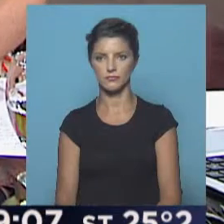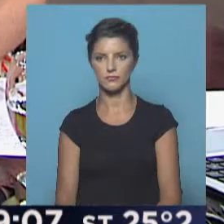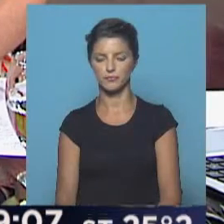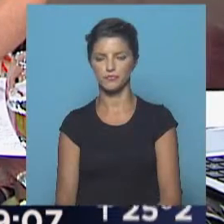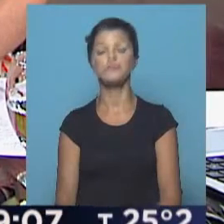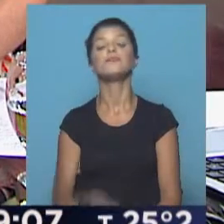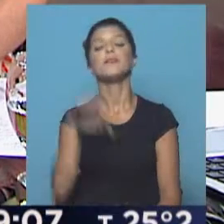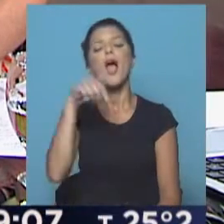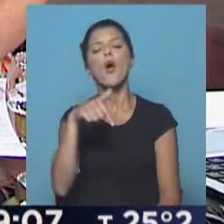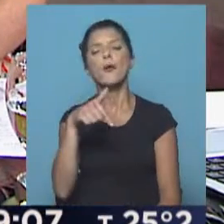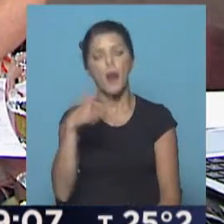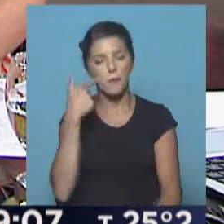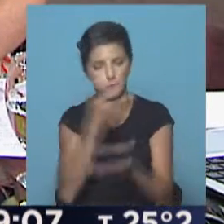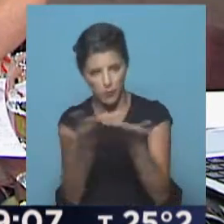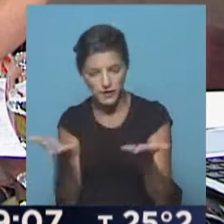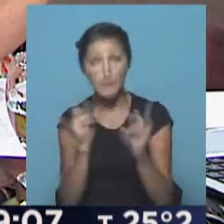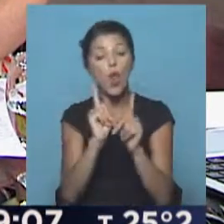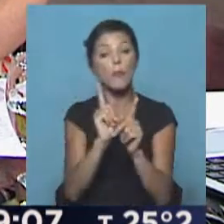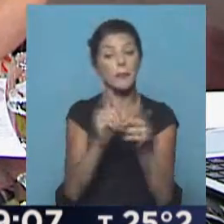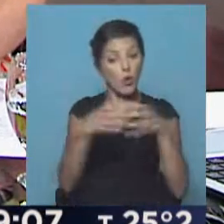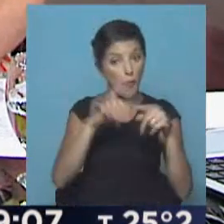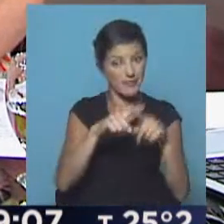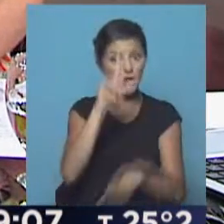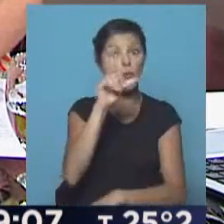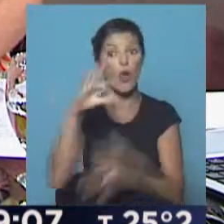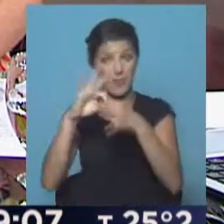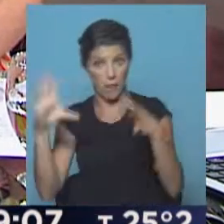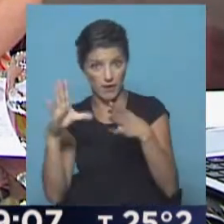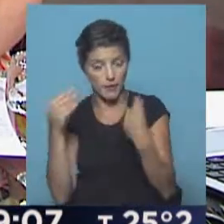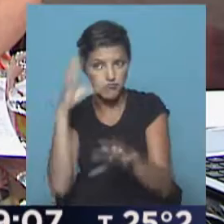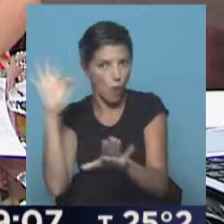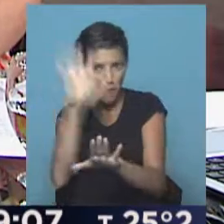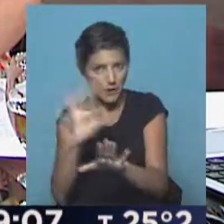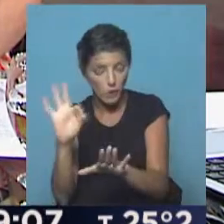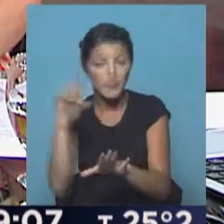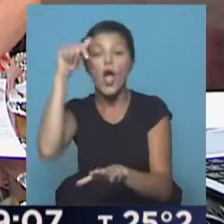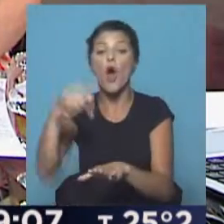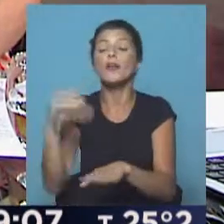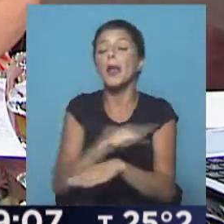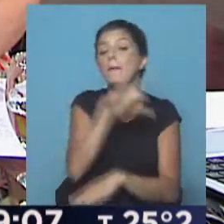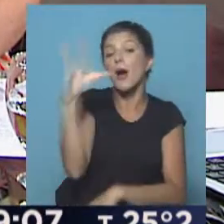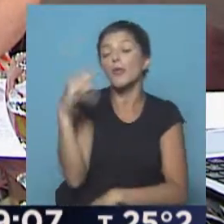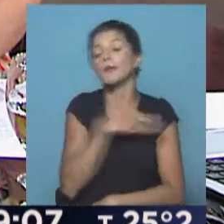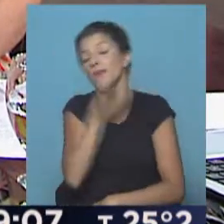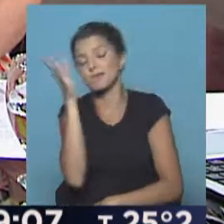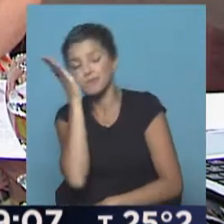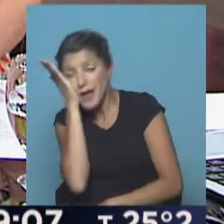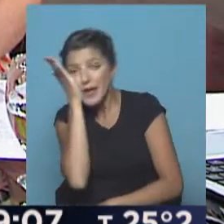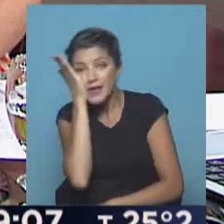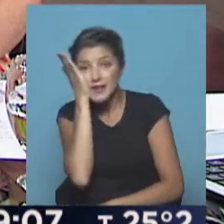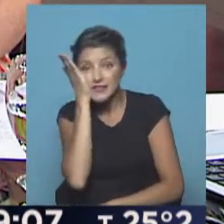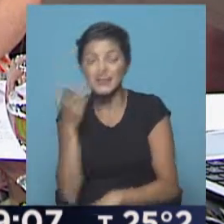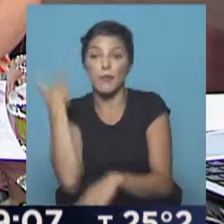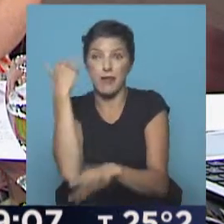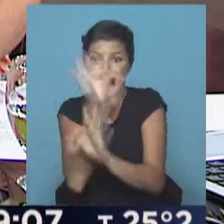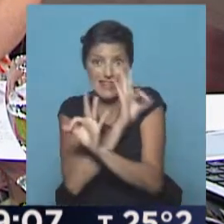Vamos a ver las reacciones entre los demócratas. Anoche, esta madrugada, prácticamente Hillary Clinton se fue a dormir y pidió que se vayan a dormir los seguidores sin hablar. Pero